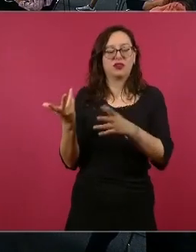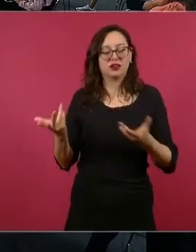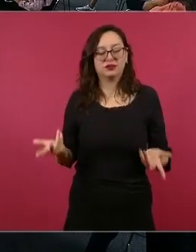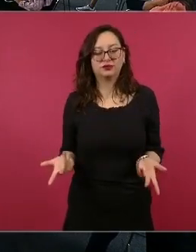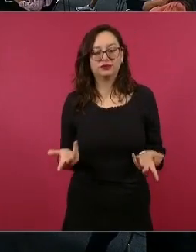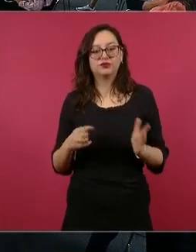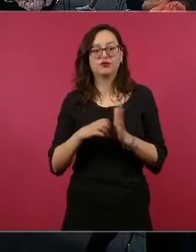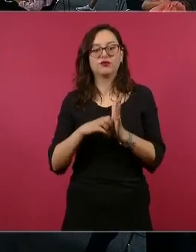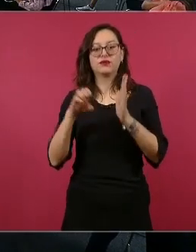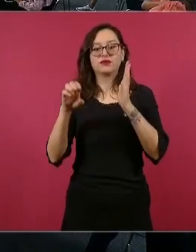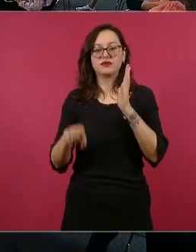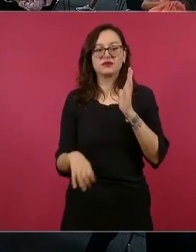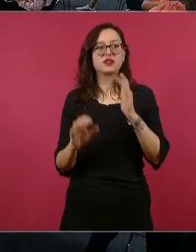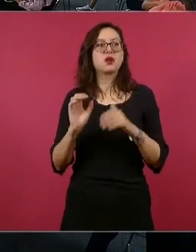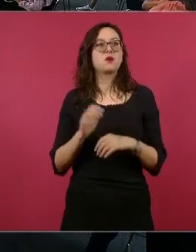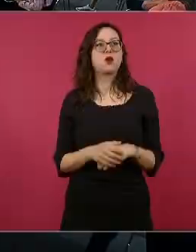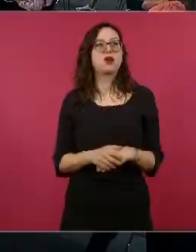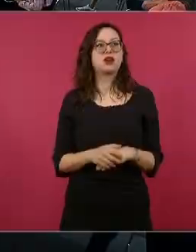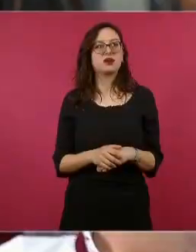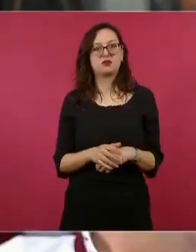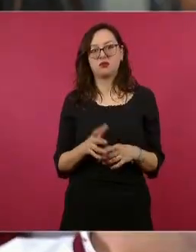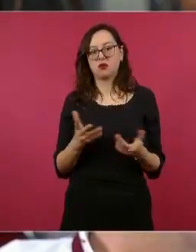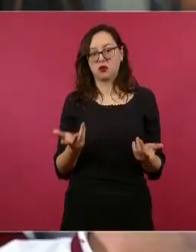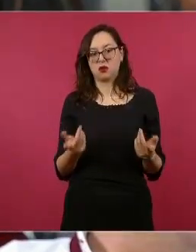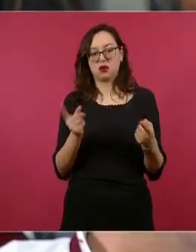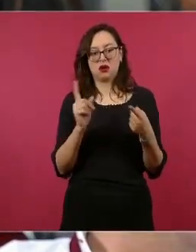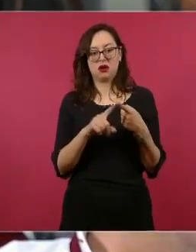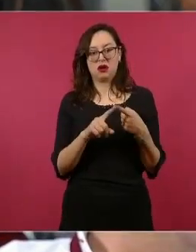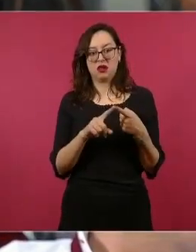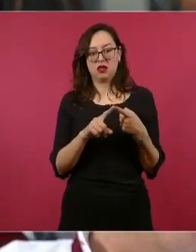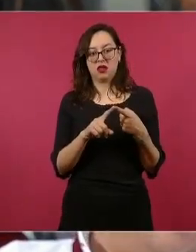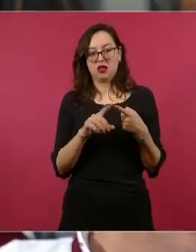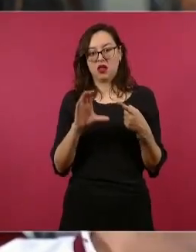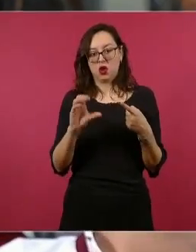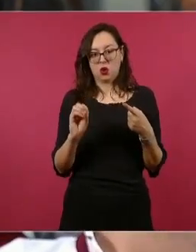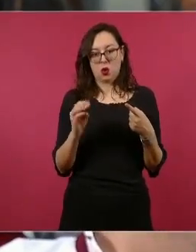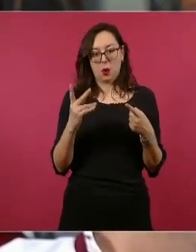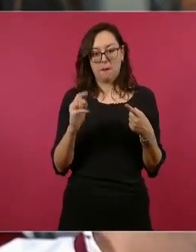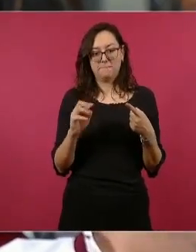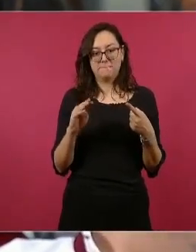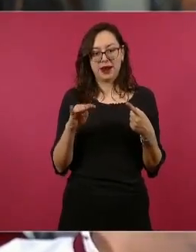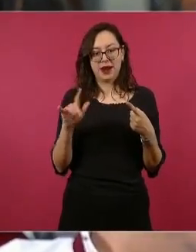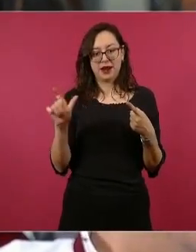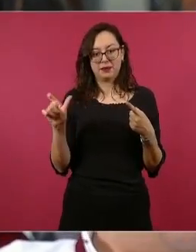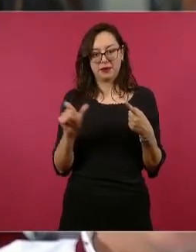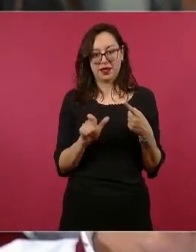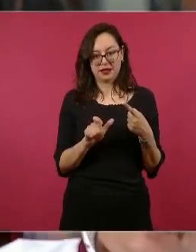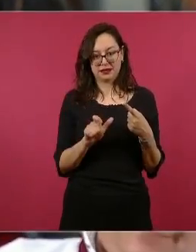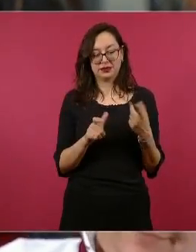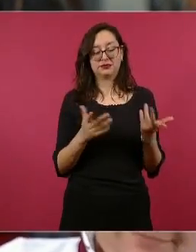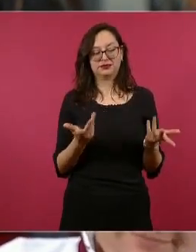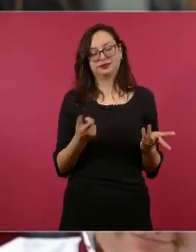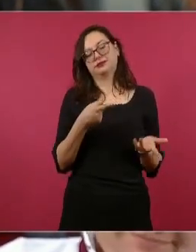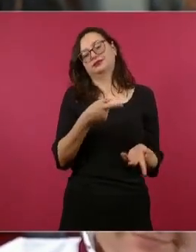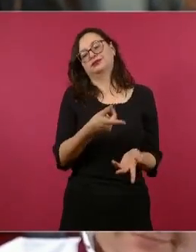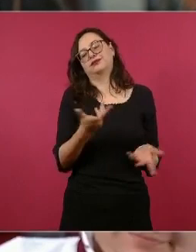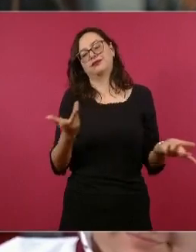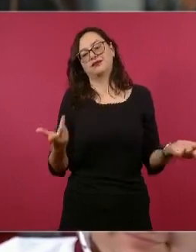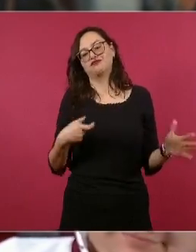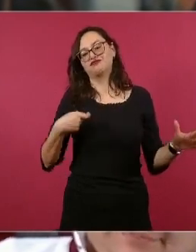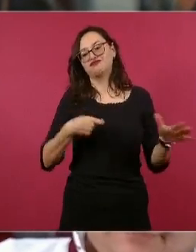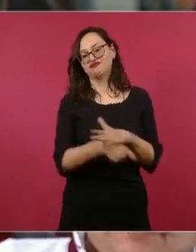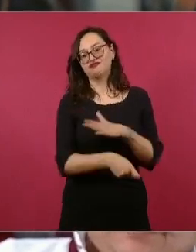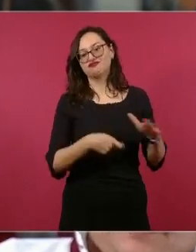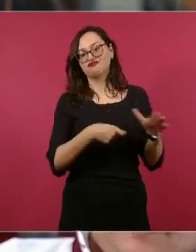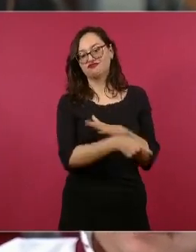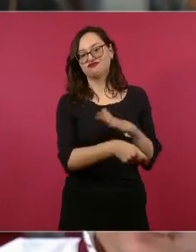sólo voy a citar algunas porque son bastantes está la Coparmex por ejemplo que financió esta guerra